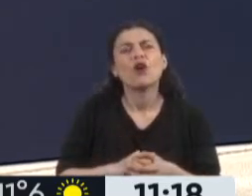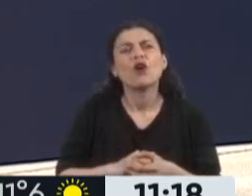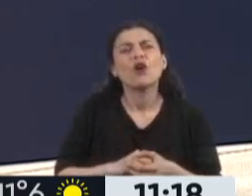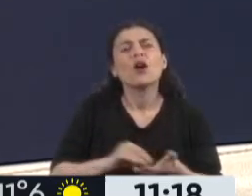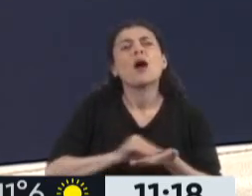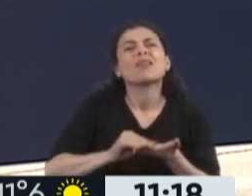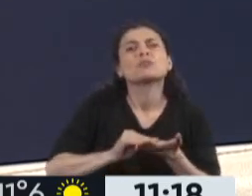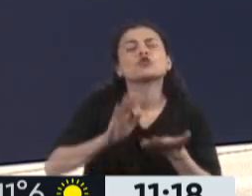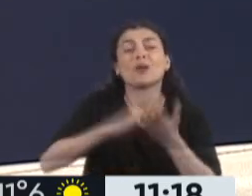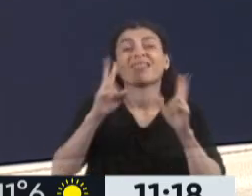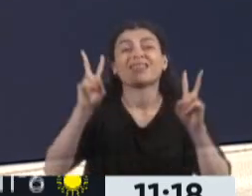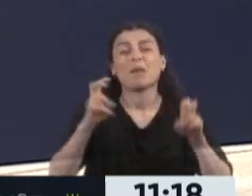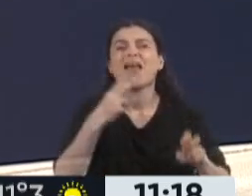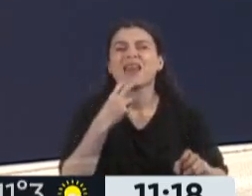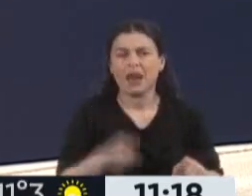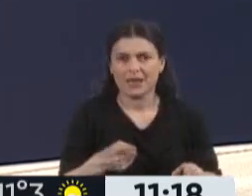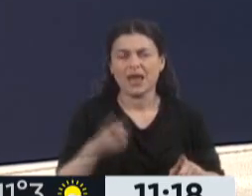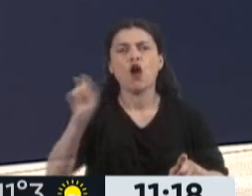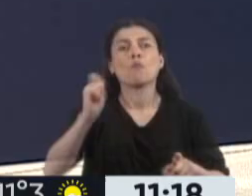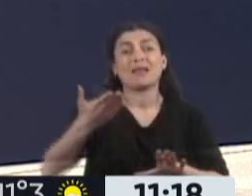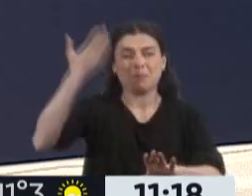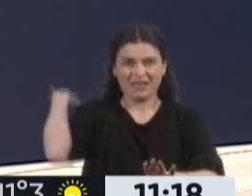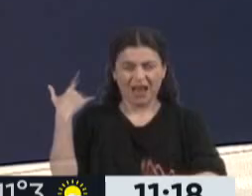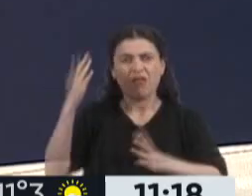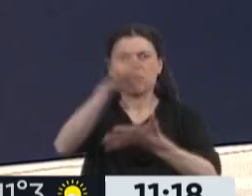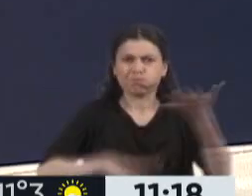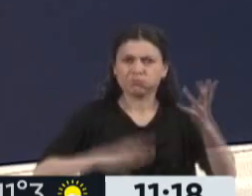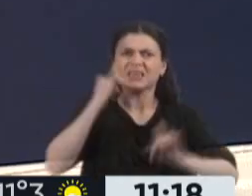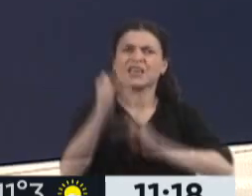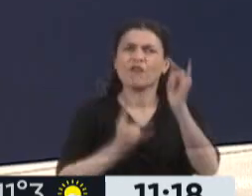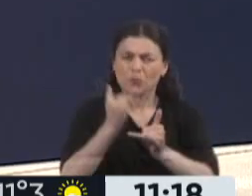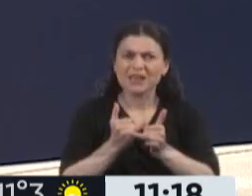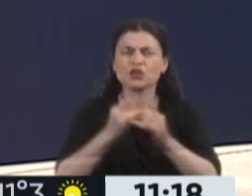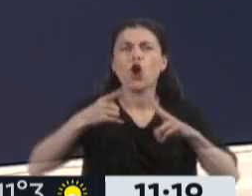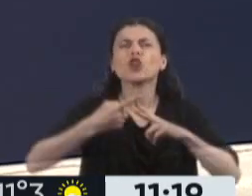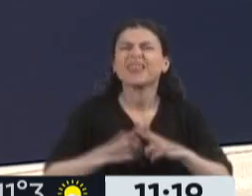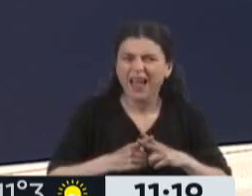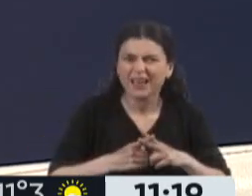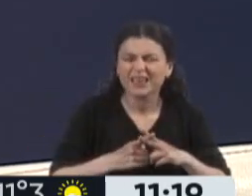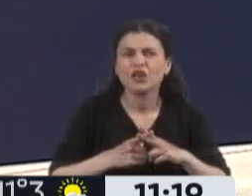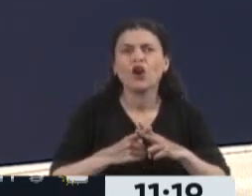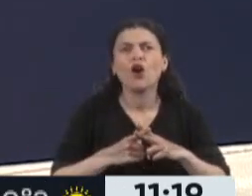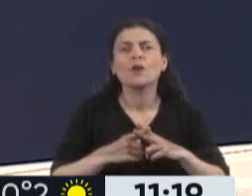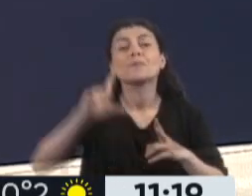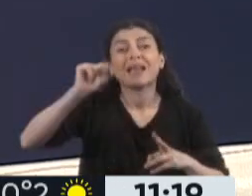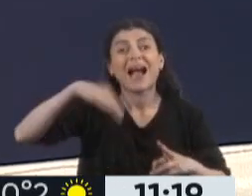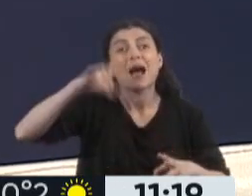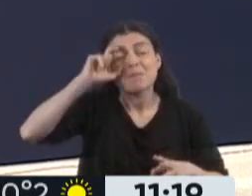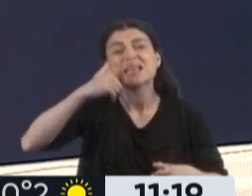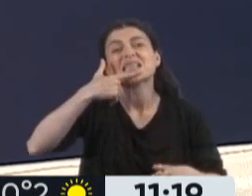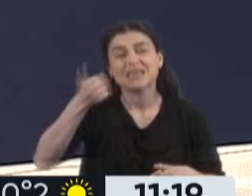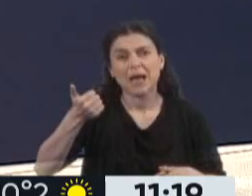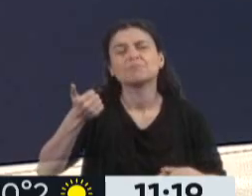mayorista eléctrico. Hace un mes realizó un informe técnico. ¿Cómo evalúa el gobierno? ¿Se refiere a Gamesa? Gamesa, claro,